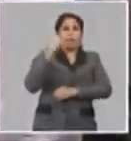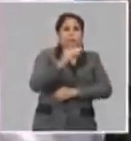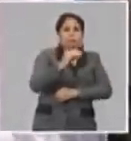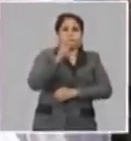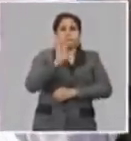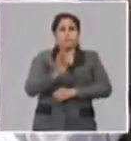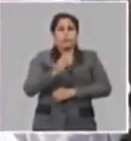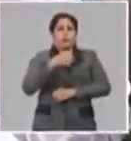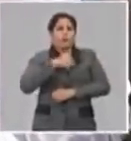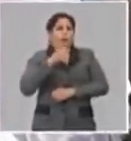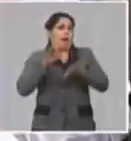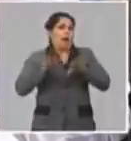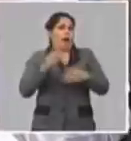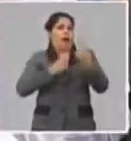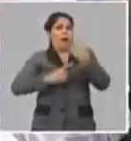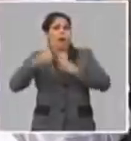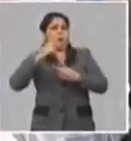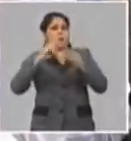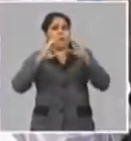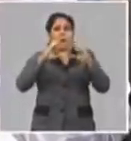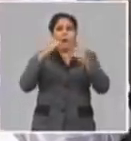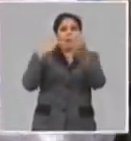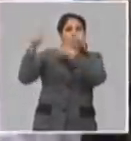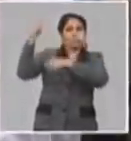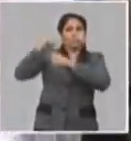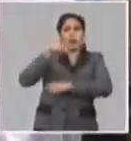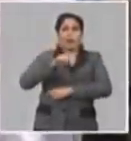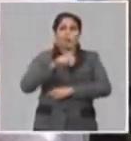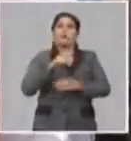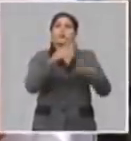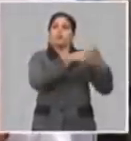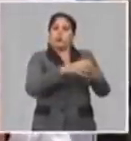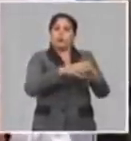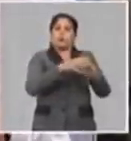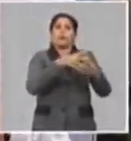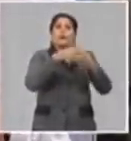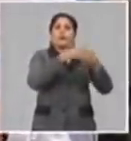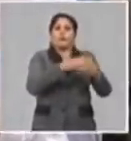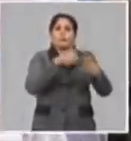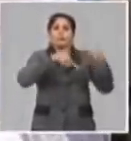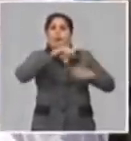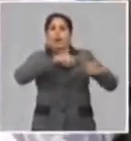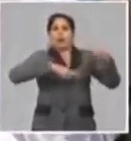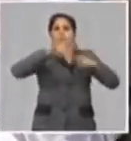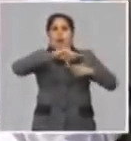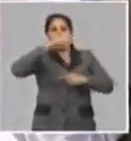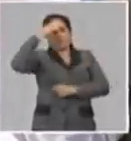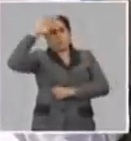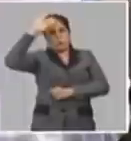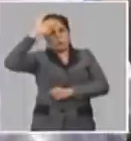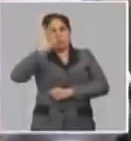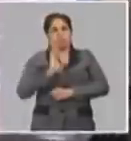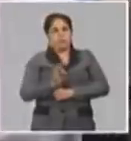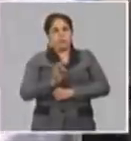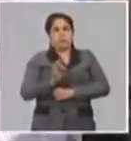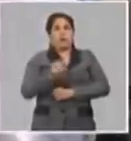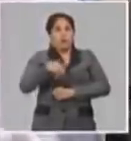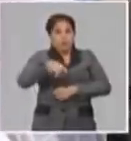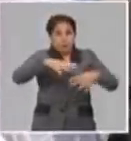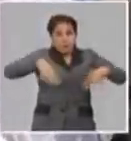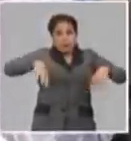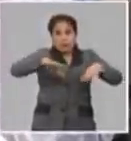que tengamos incremento de nuestras exportaciones. O sea, ese es el contexto en el que nosotros estamos. Y ante ese